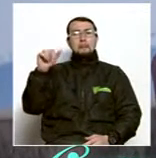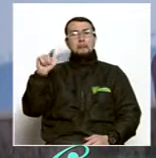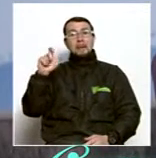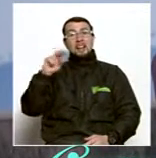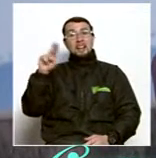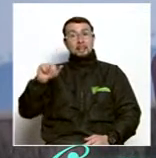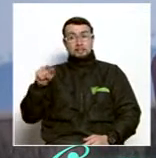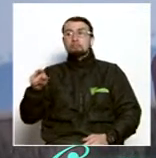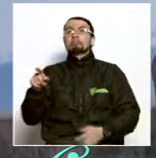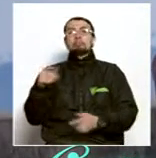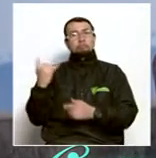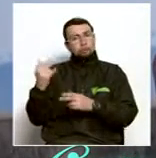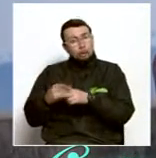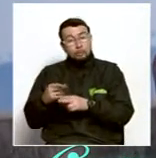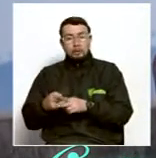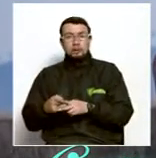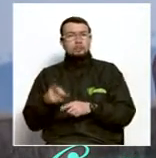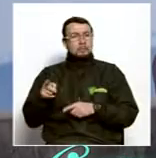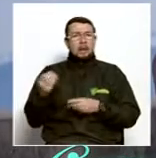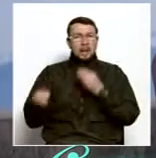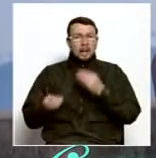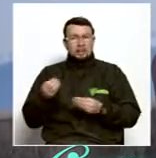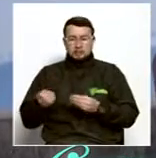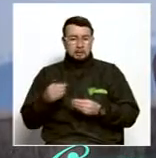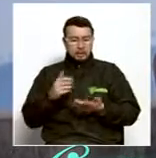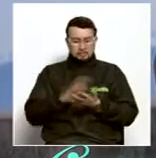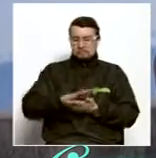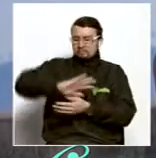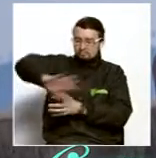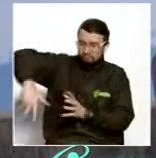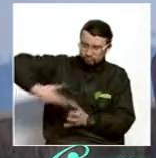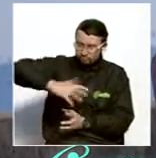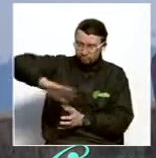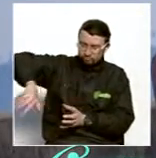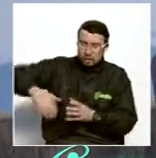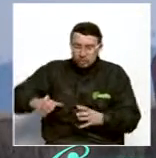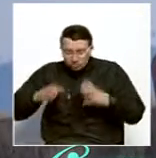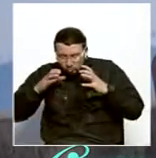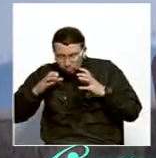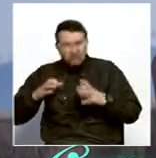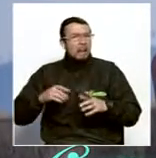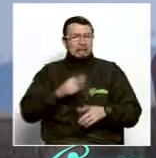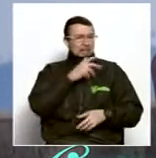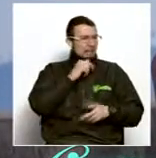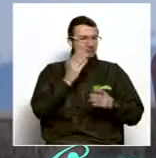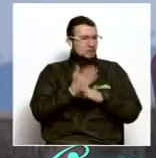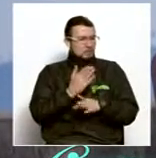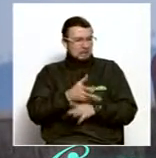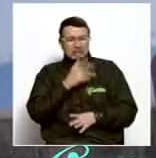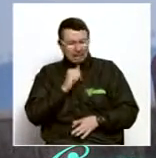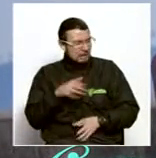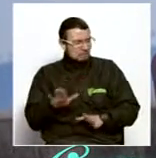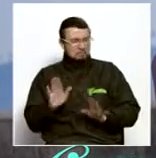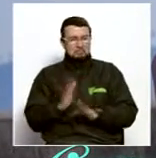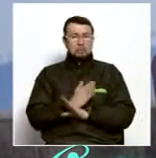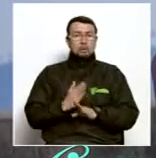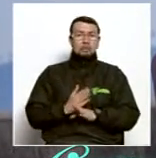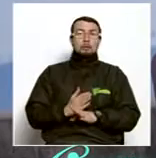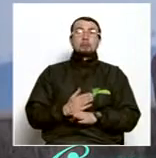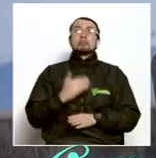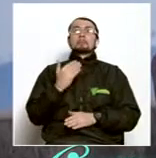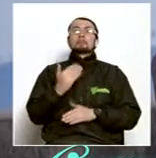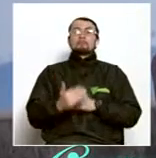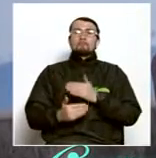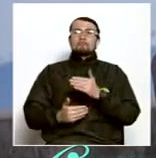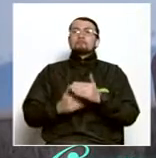los campesinos lo revuelven con la mano, no se tapan, lo huelen, miren, no pasa nada, se han familiarizado tanto con él que han llegado al